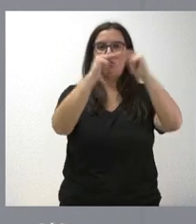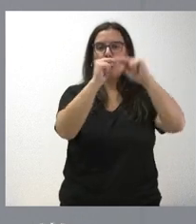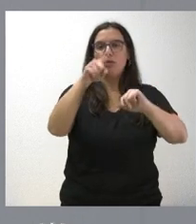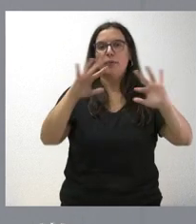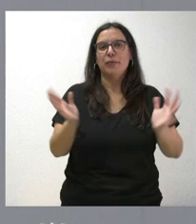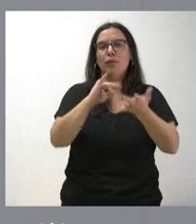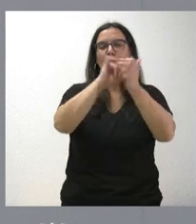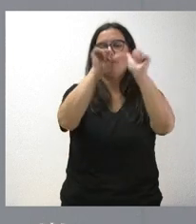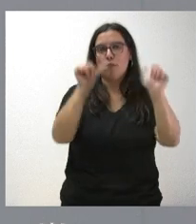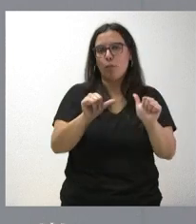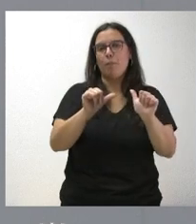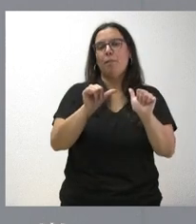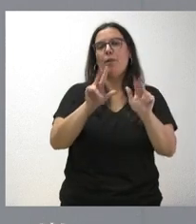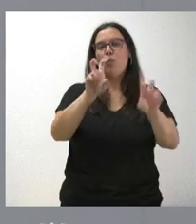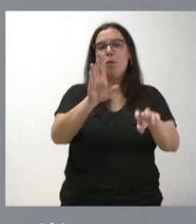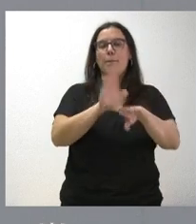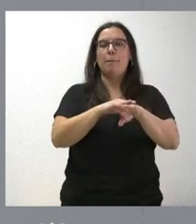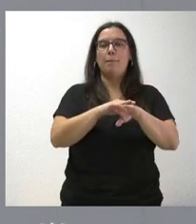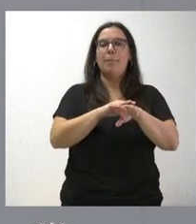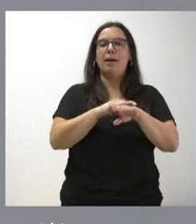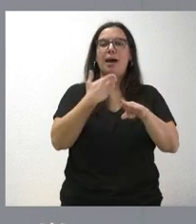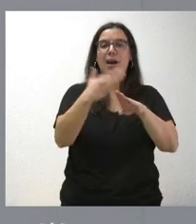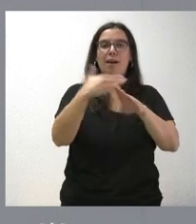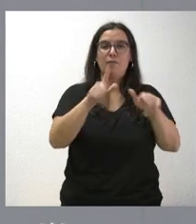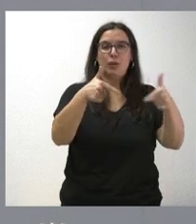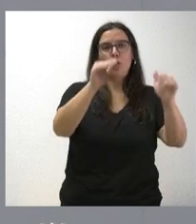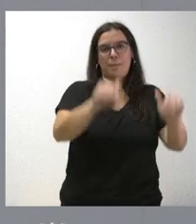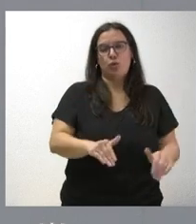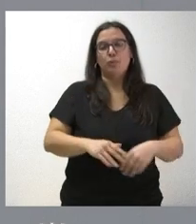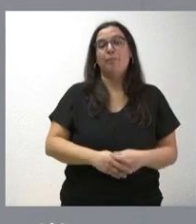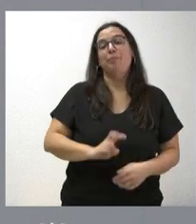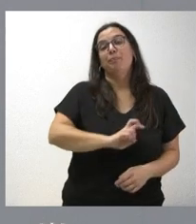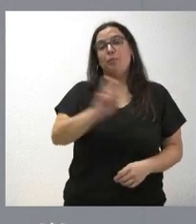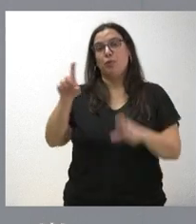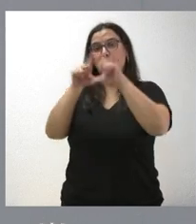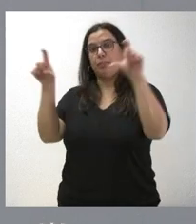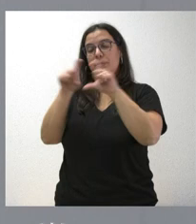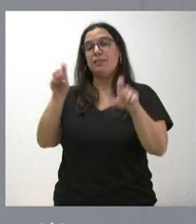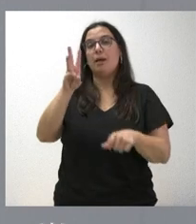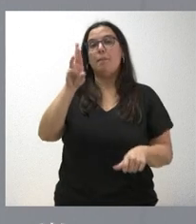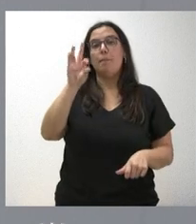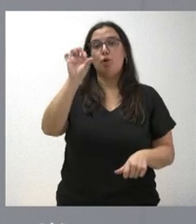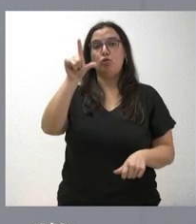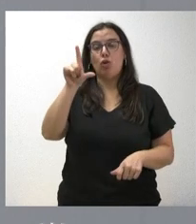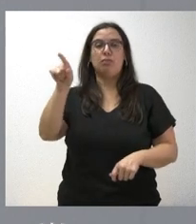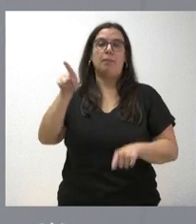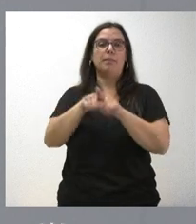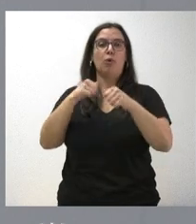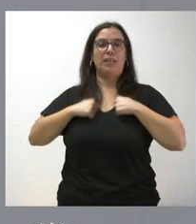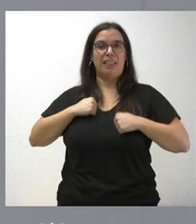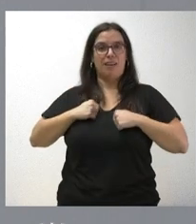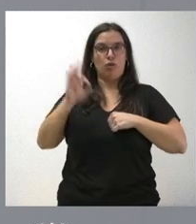metodologías para la reducción de residuos y en el caso de prosol ubicada en venta de baños en